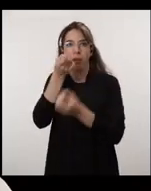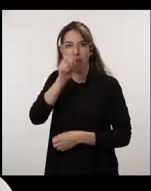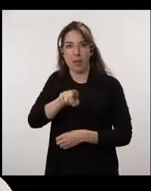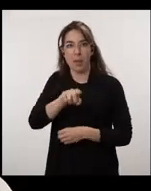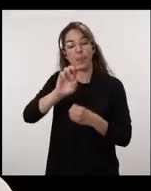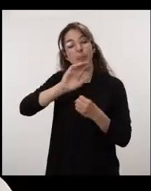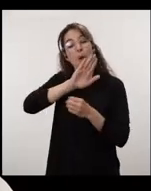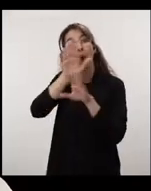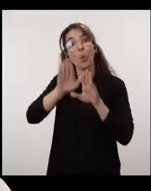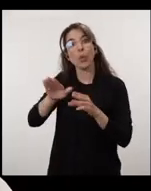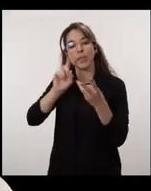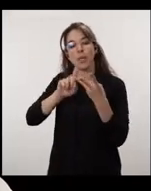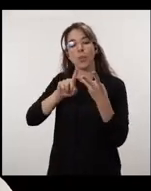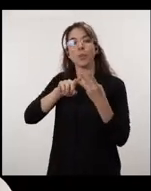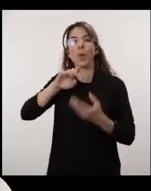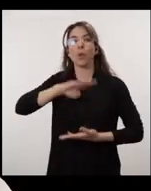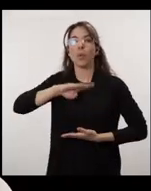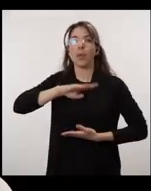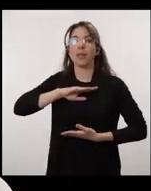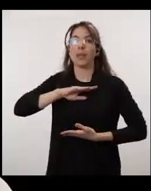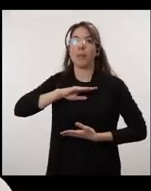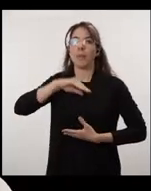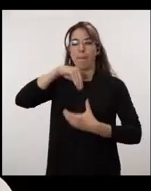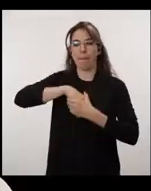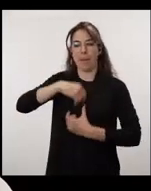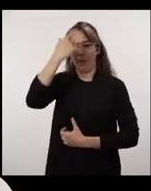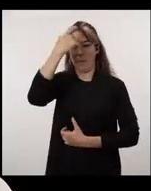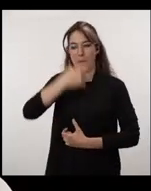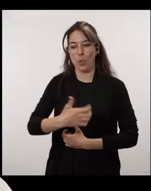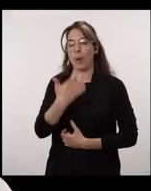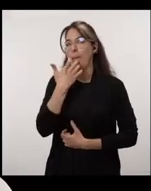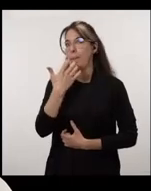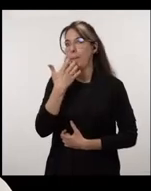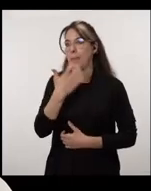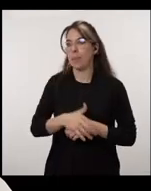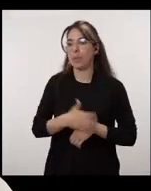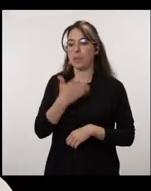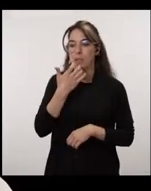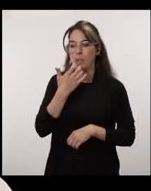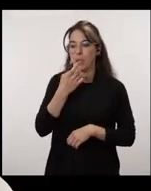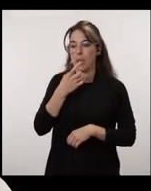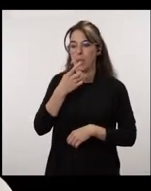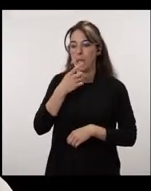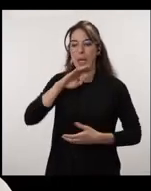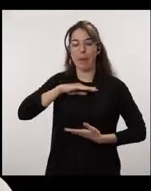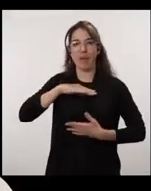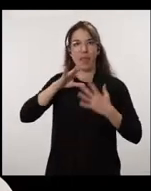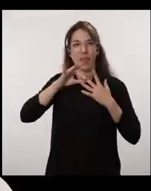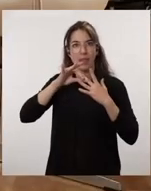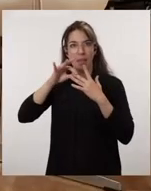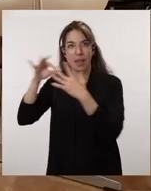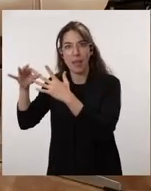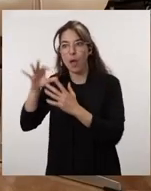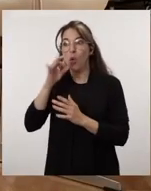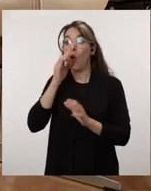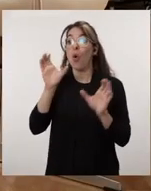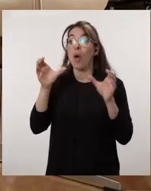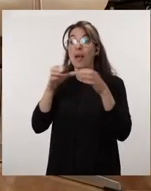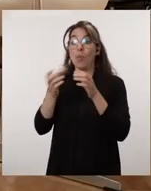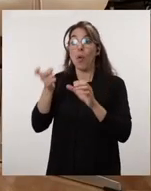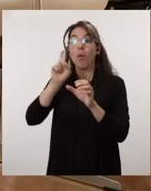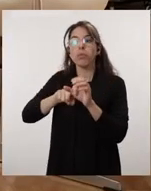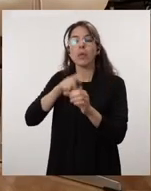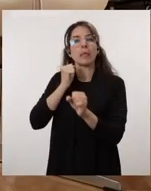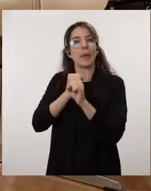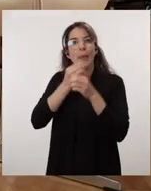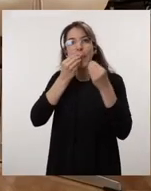evaluar competencias interpersonales como por ejemplo si tiene capacidad de liderazgo o si trabaja bien en equipo los dos